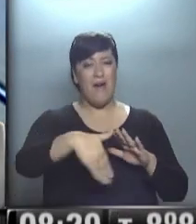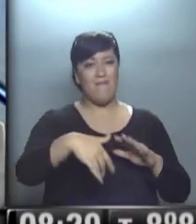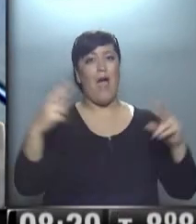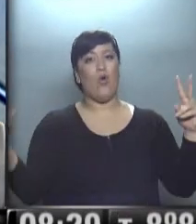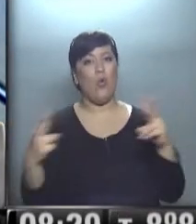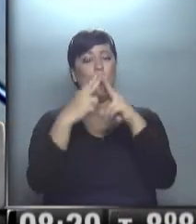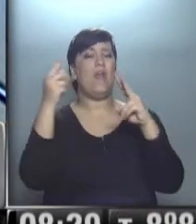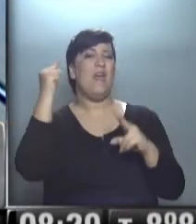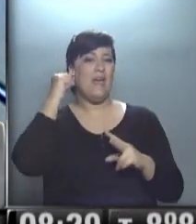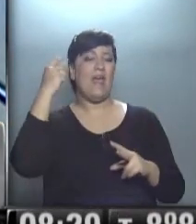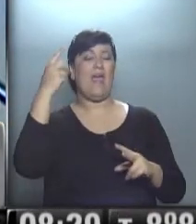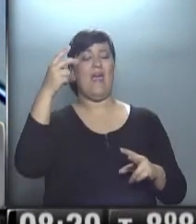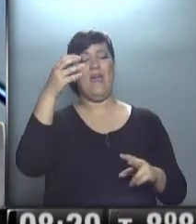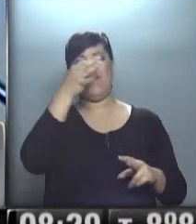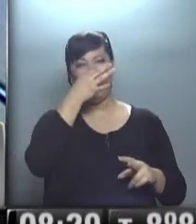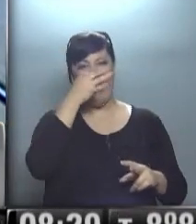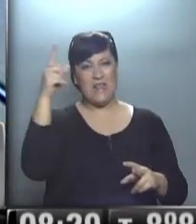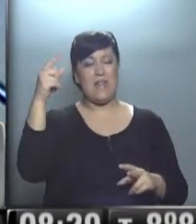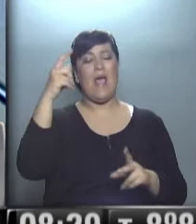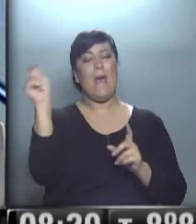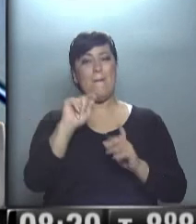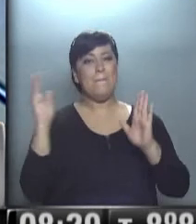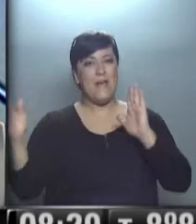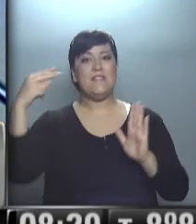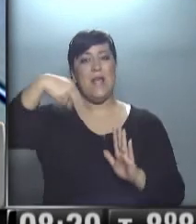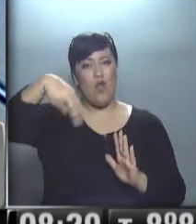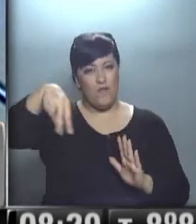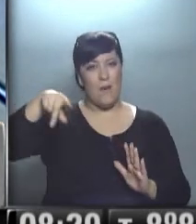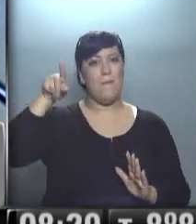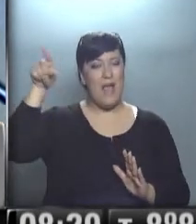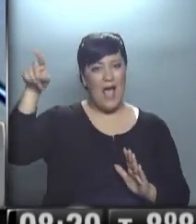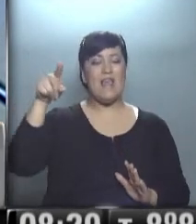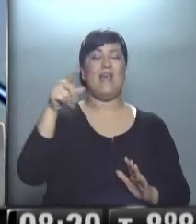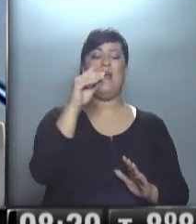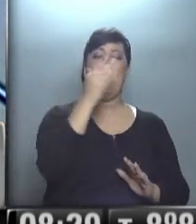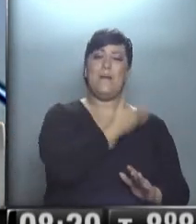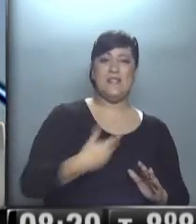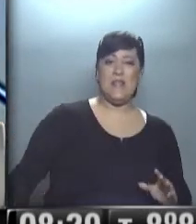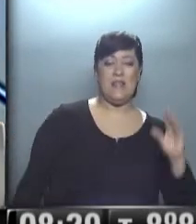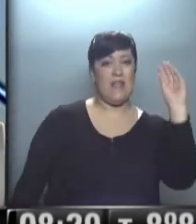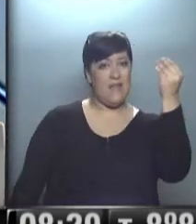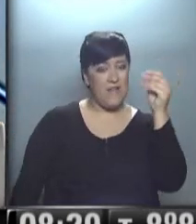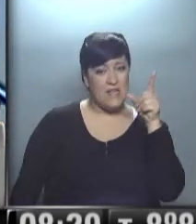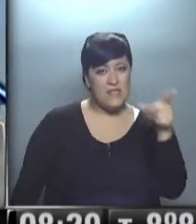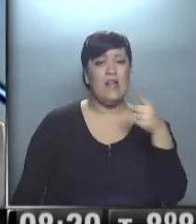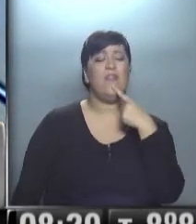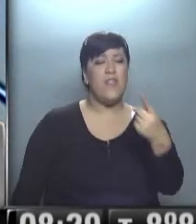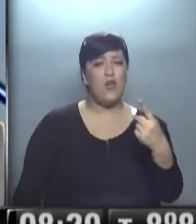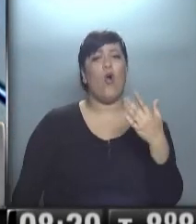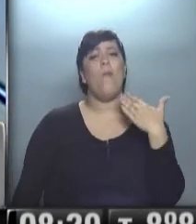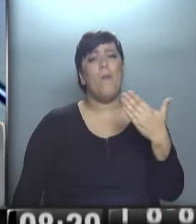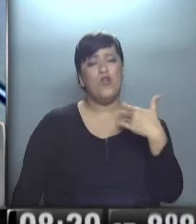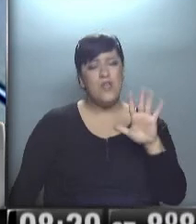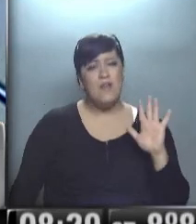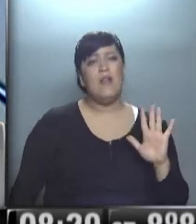g20 en el mes de noviembre allí la misma presidenta dilma rousseff de brasil ha planteado la posibilidad de